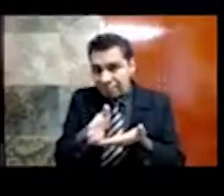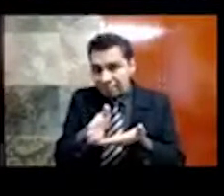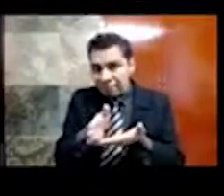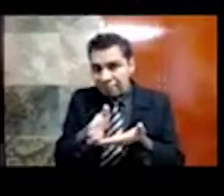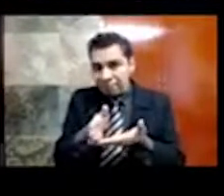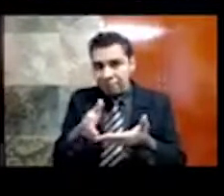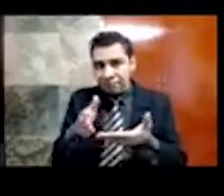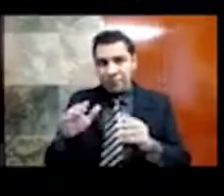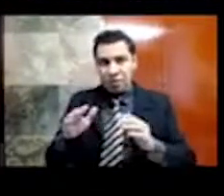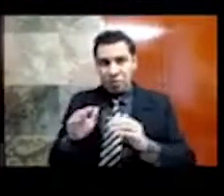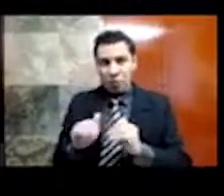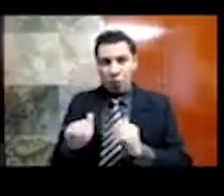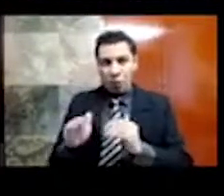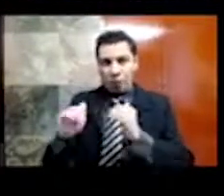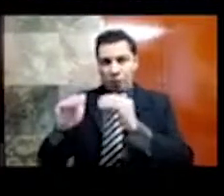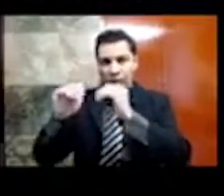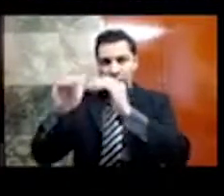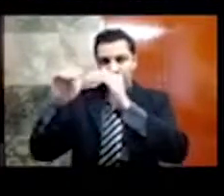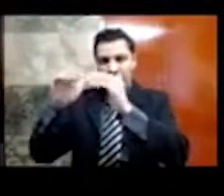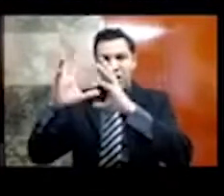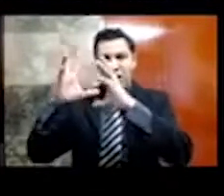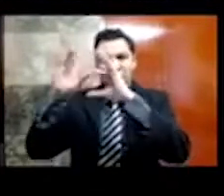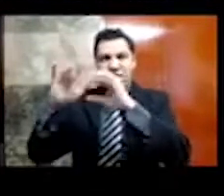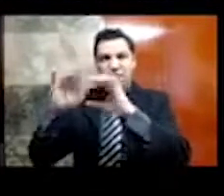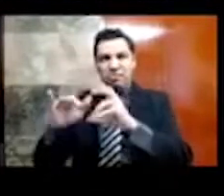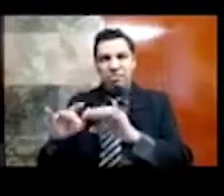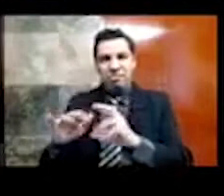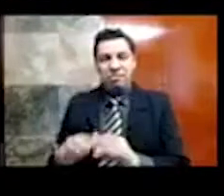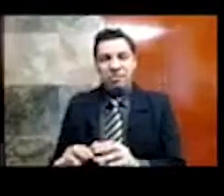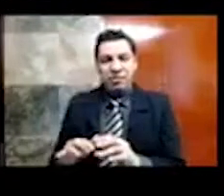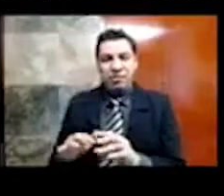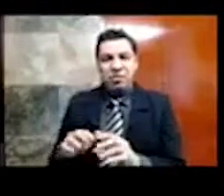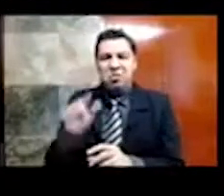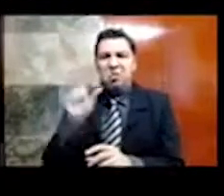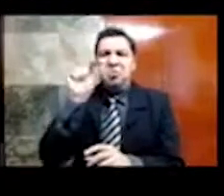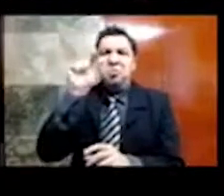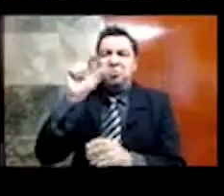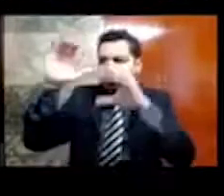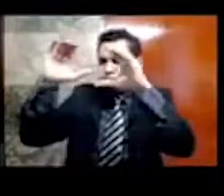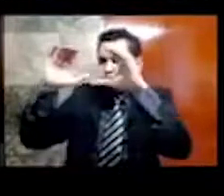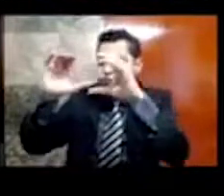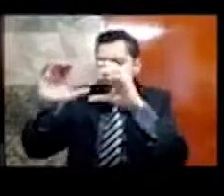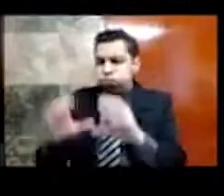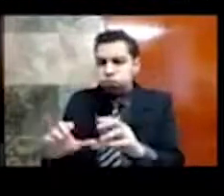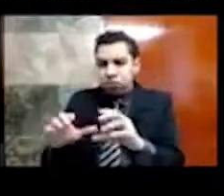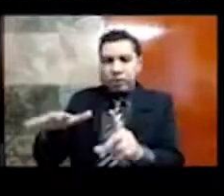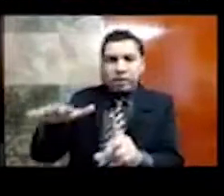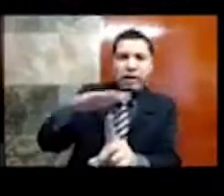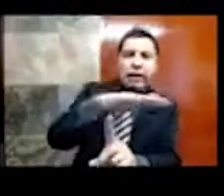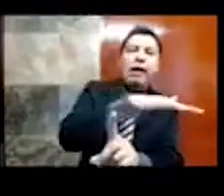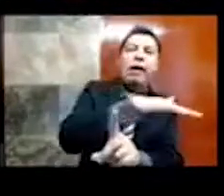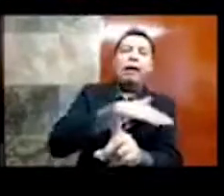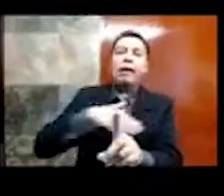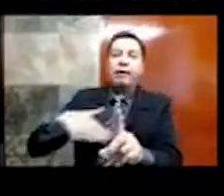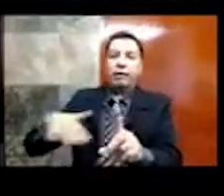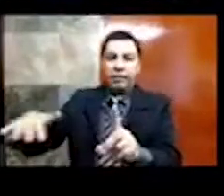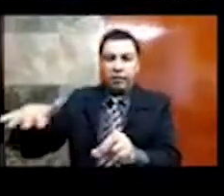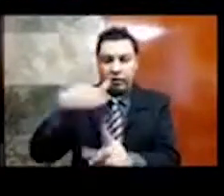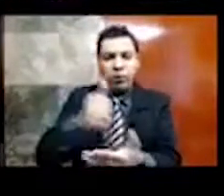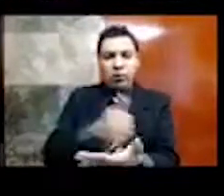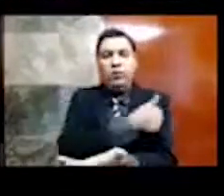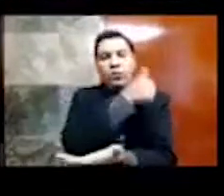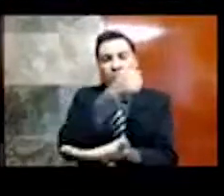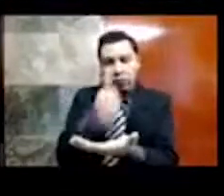y queda convertida como en un cerro. Aquí la estamos viendo ya en forma de cerro, y alrededor la ciudad que